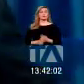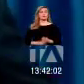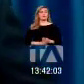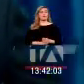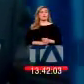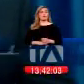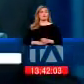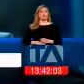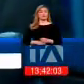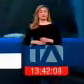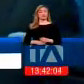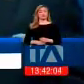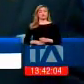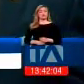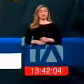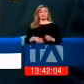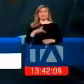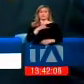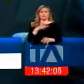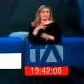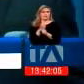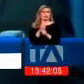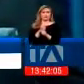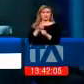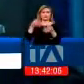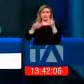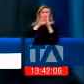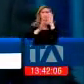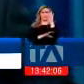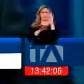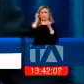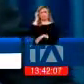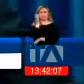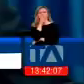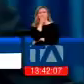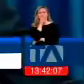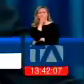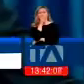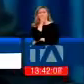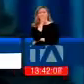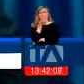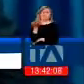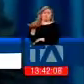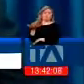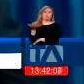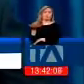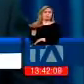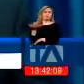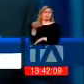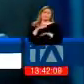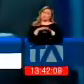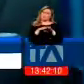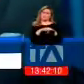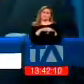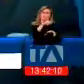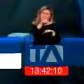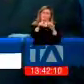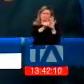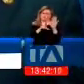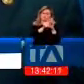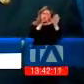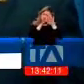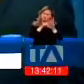estoy plenamente seguro que la Corte Constitucional va a reflexionar en estos aspectos y nos va a dar la facultad de